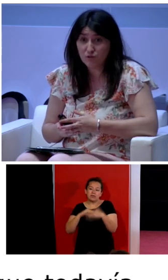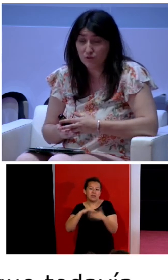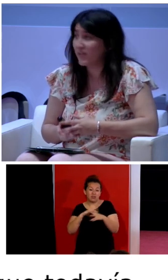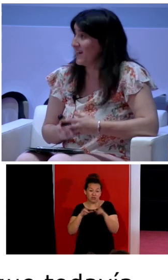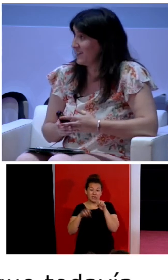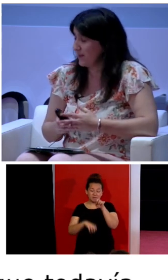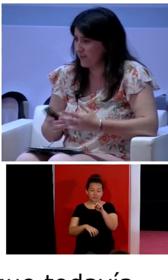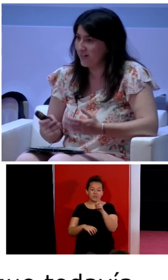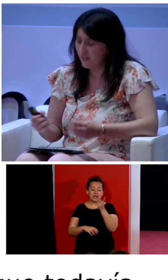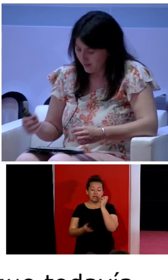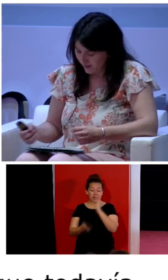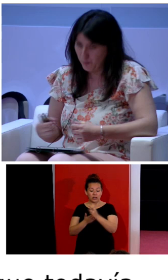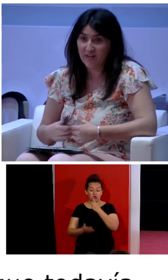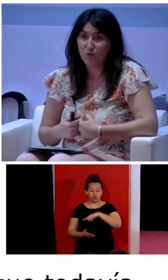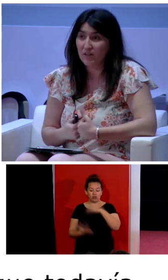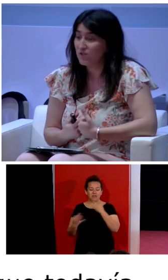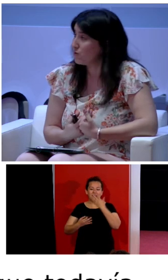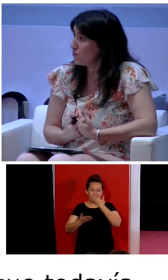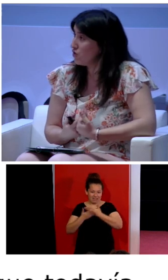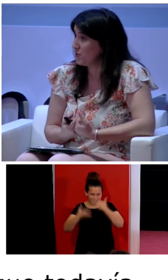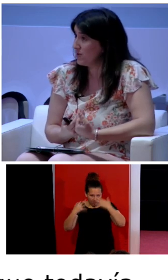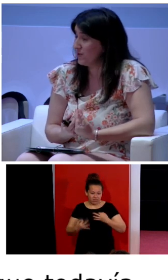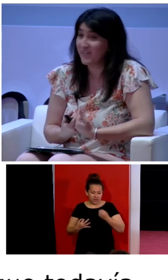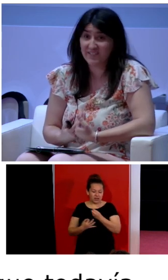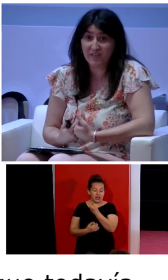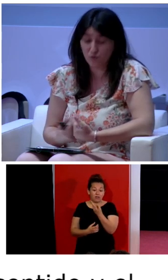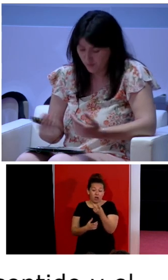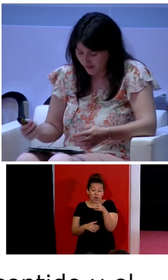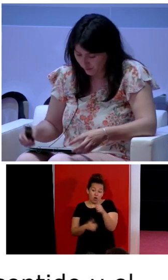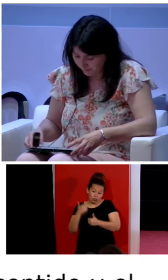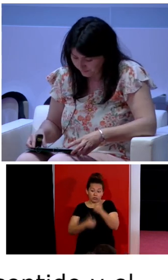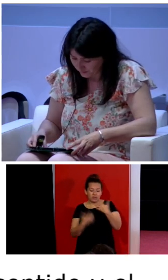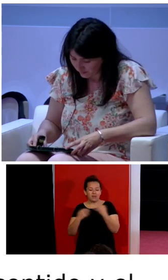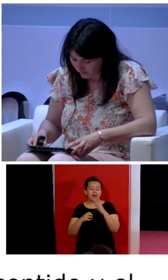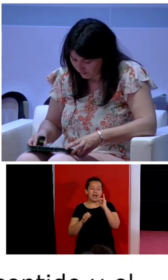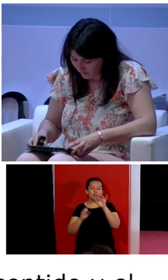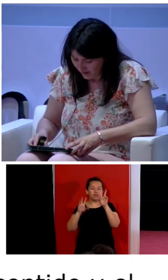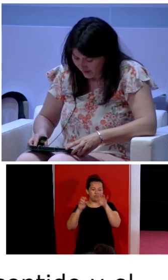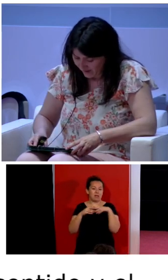reto no es otro que garantizar que para uno de esos concursos o oposiciones exista un temario